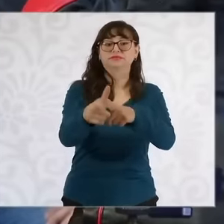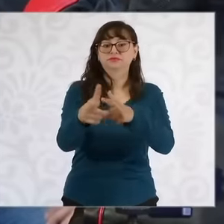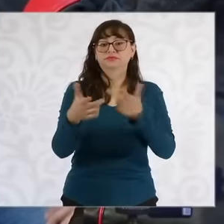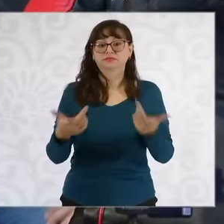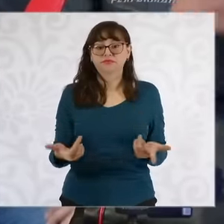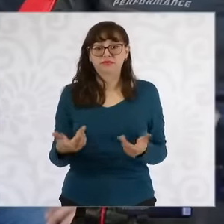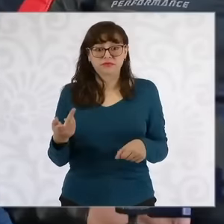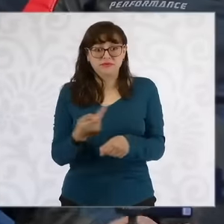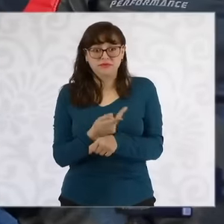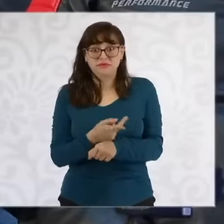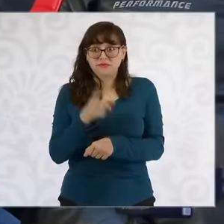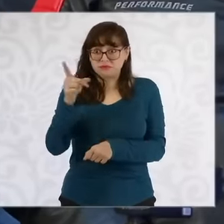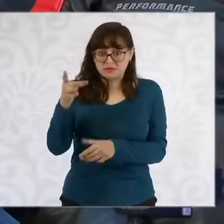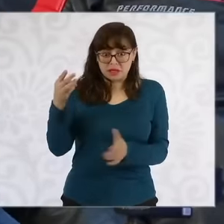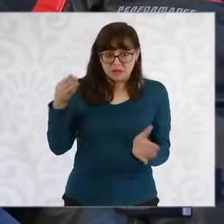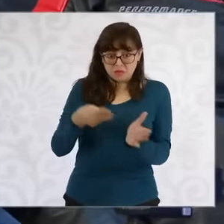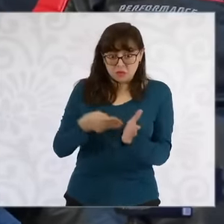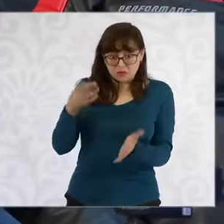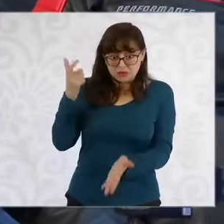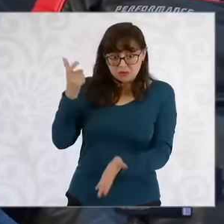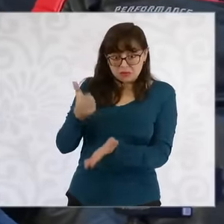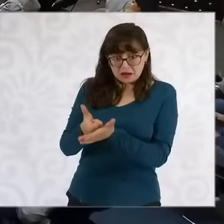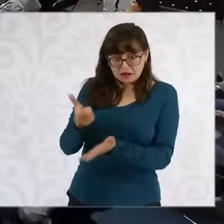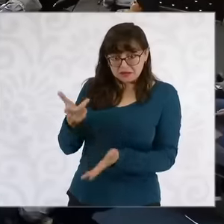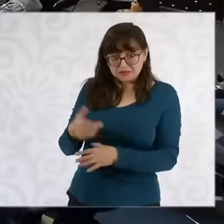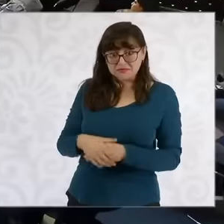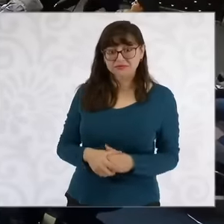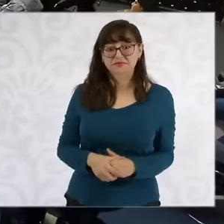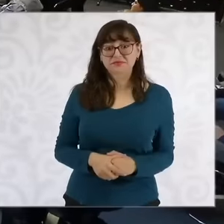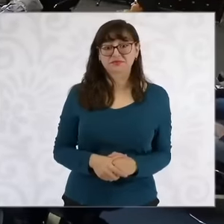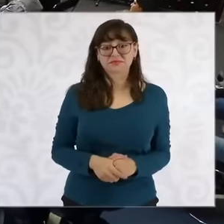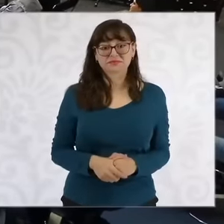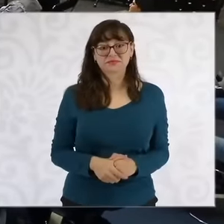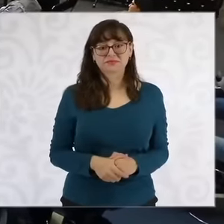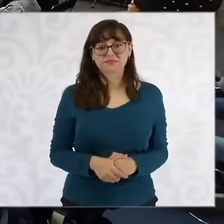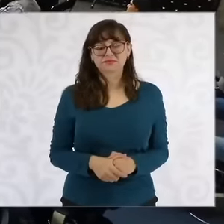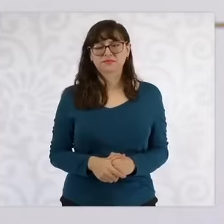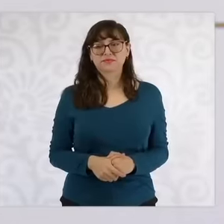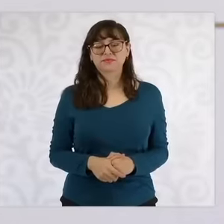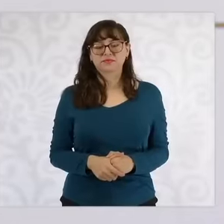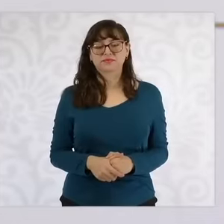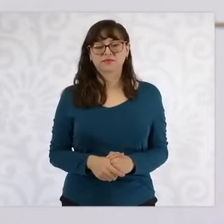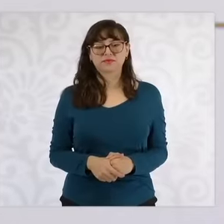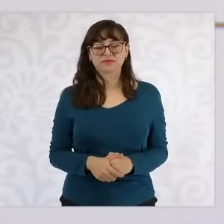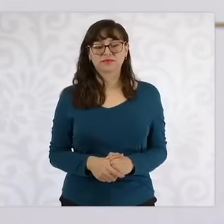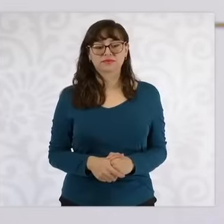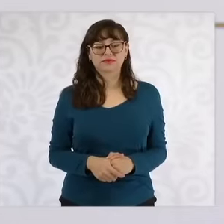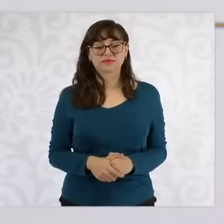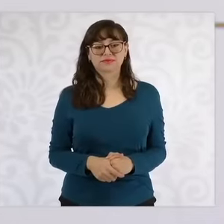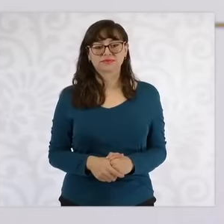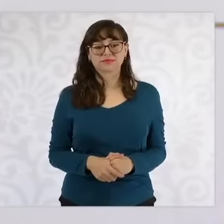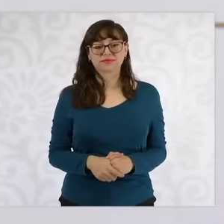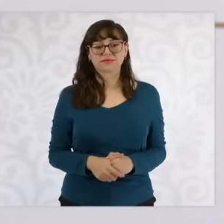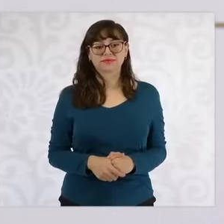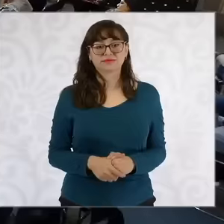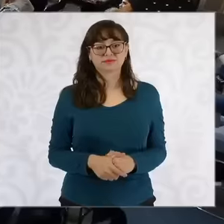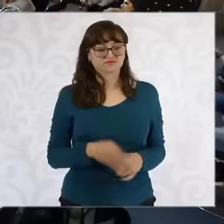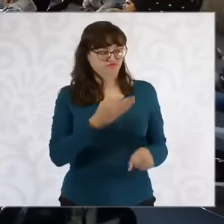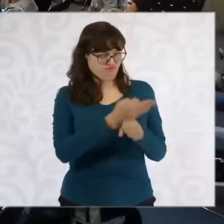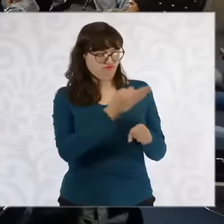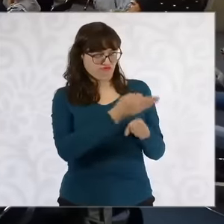tribunal se deberían realizar para la elección. Gracias, presidenta. Les voy a pasar algo. De una